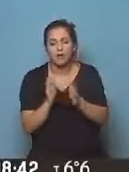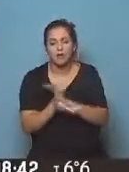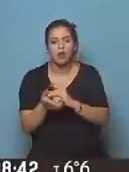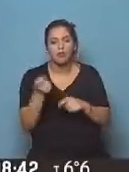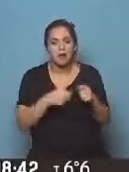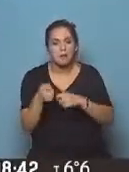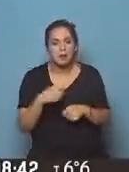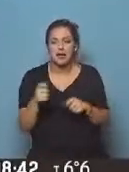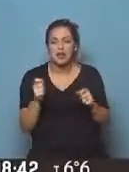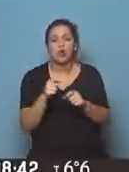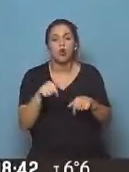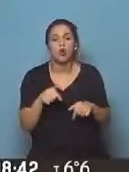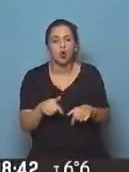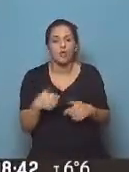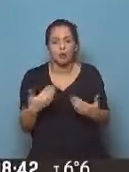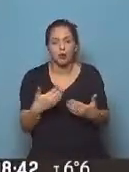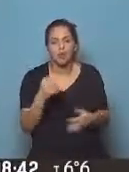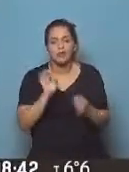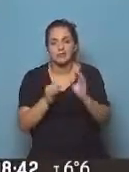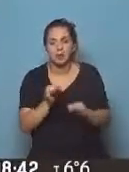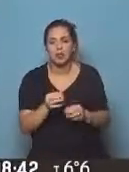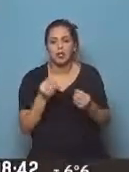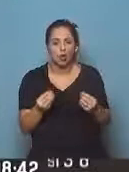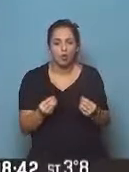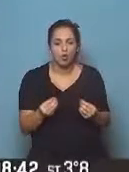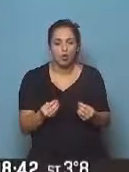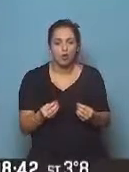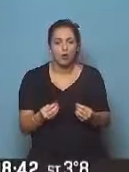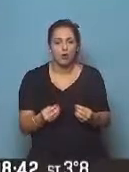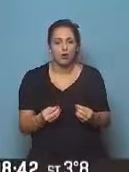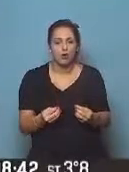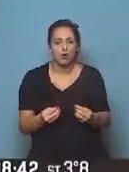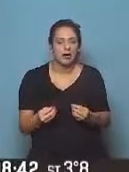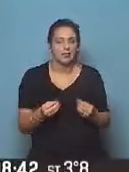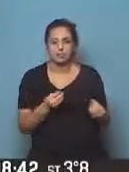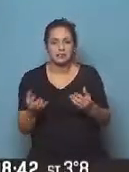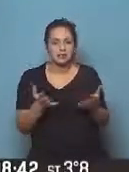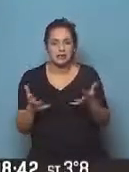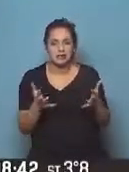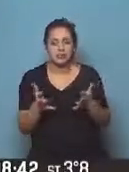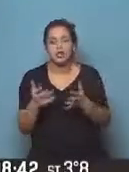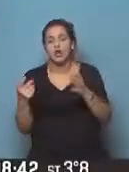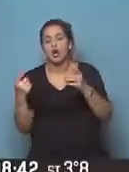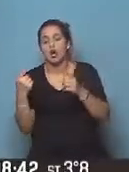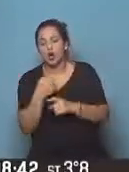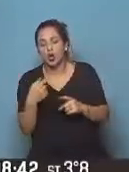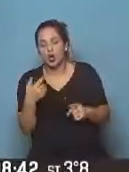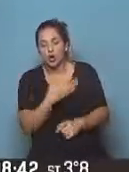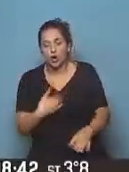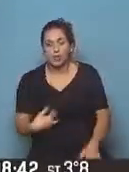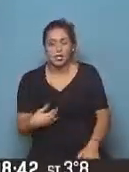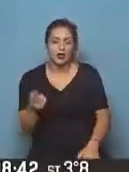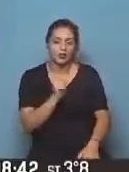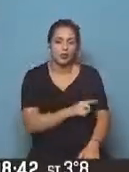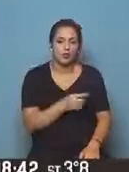reaccionar en el día de hoy se puede saber cómo reacciona el mercado en esta pulseada entre gobierno y entidad ganancias